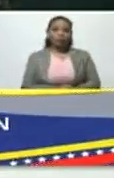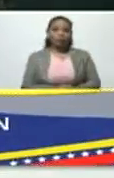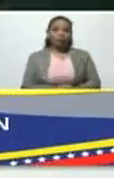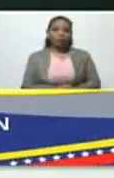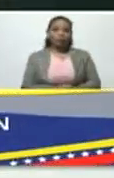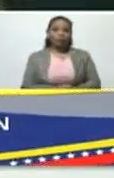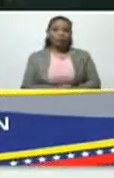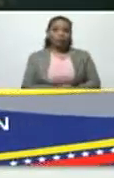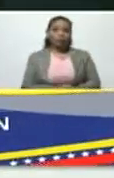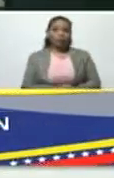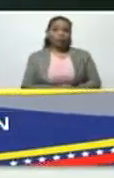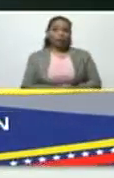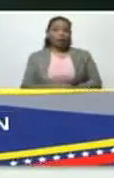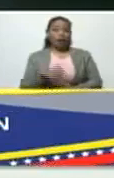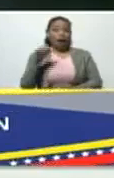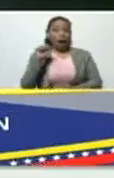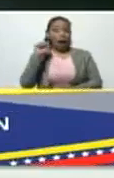Alberto, Cardier,